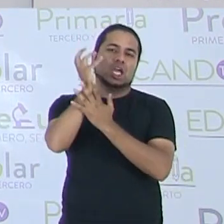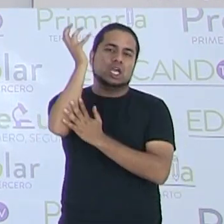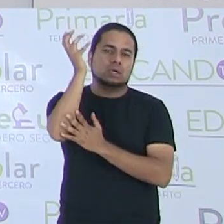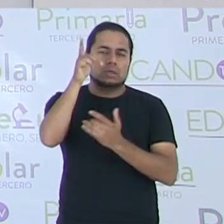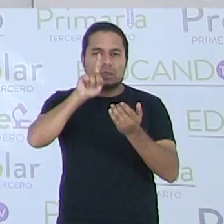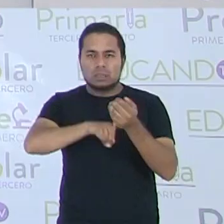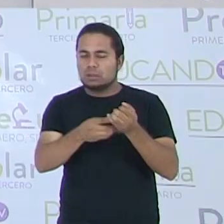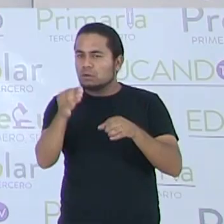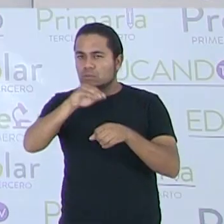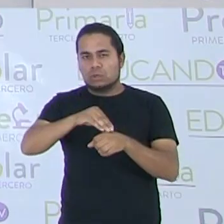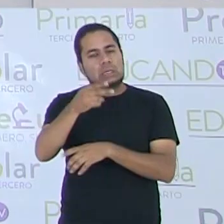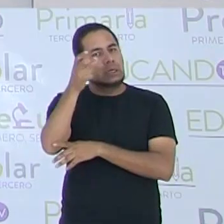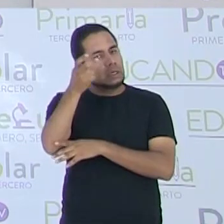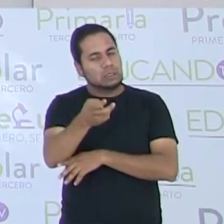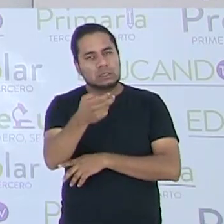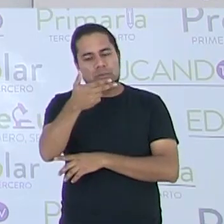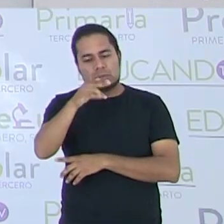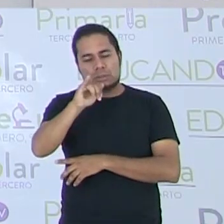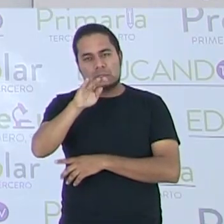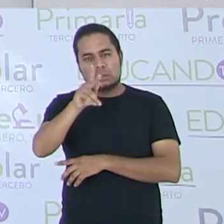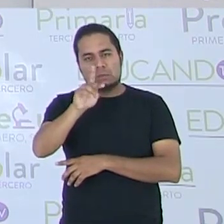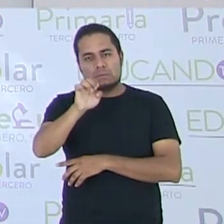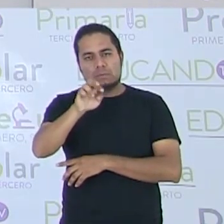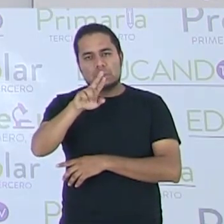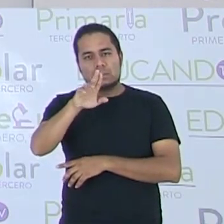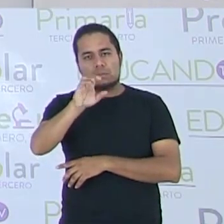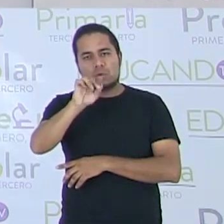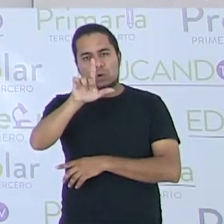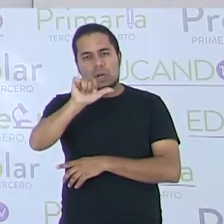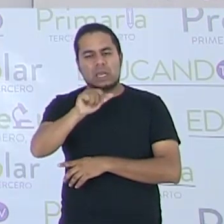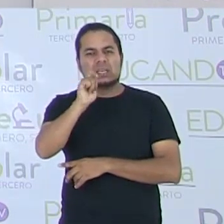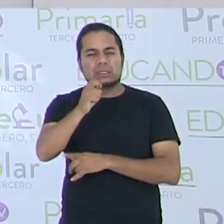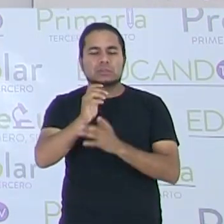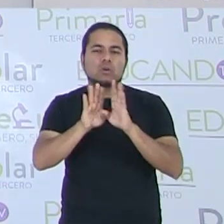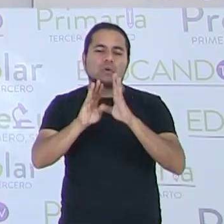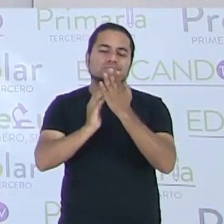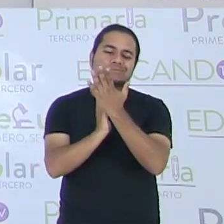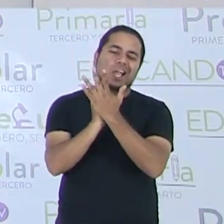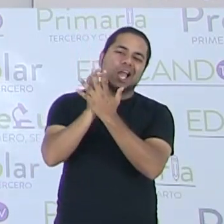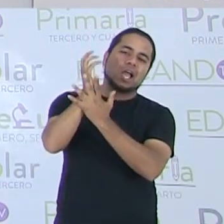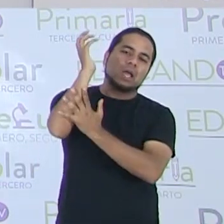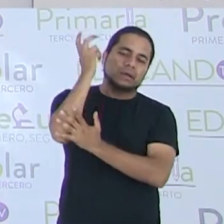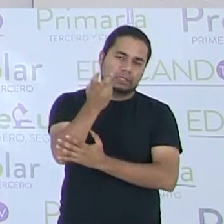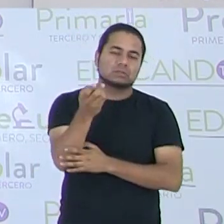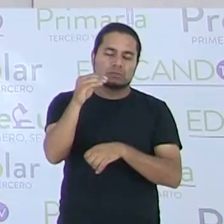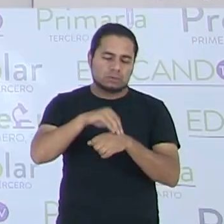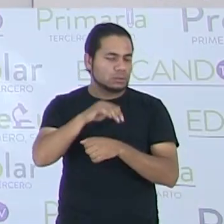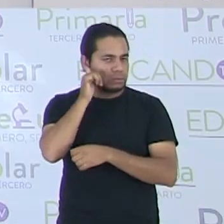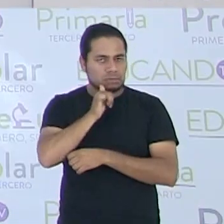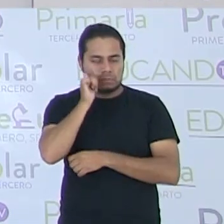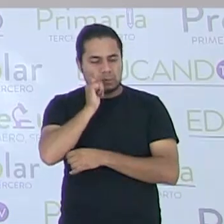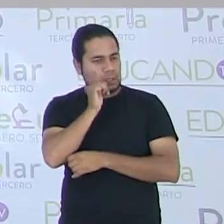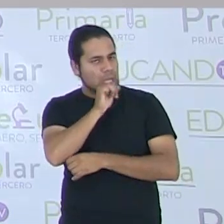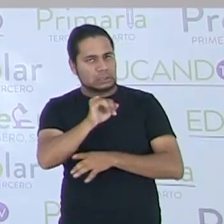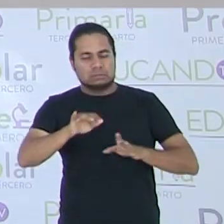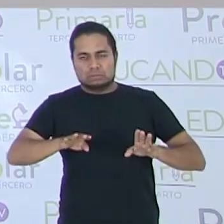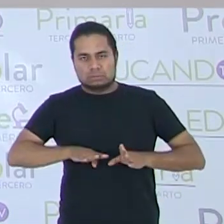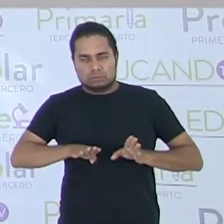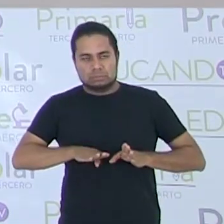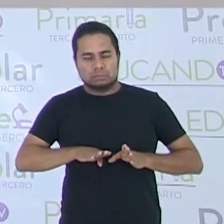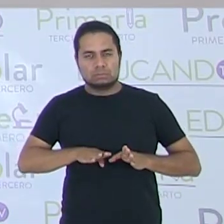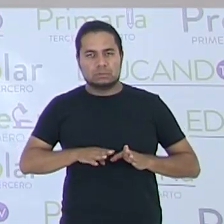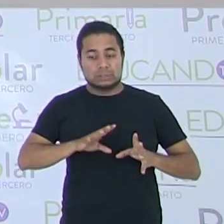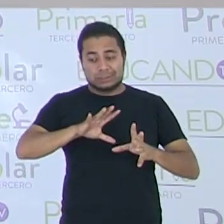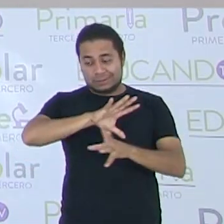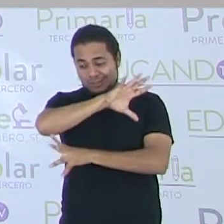utilizan mucho la hipérbola, que son las exageraciones, ¿sí? Ok, vamos a hacer con